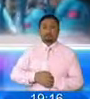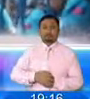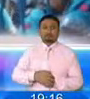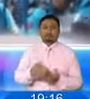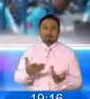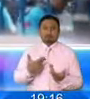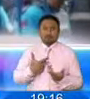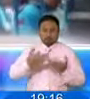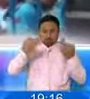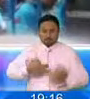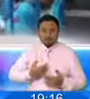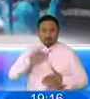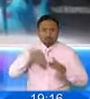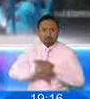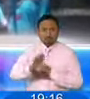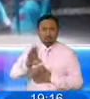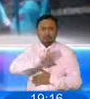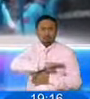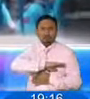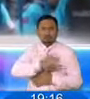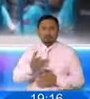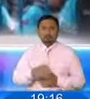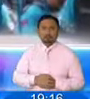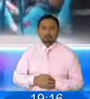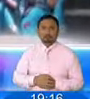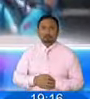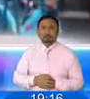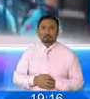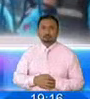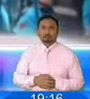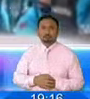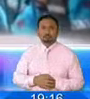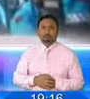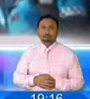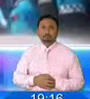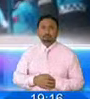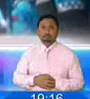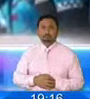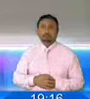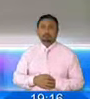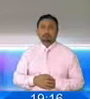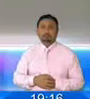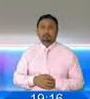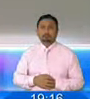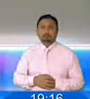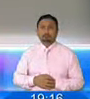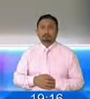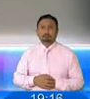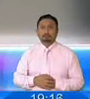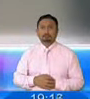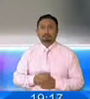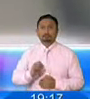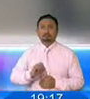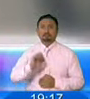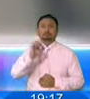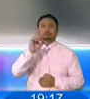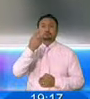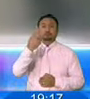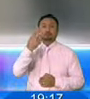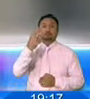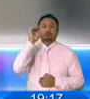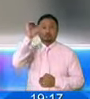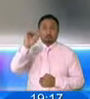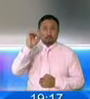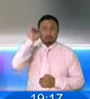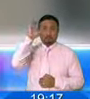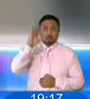le permita ingresar al Palacio Municipal. ¡Ábrete la puerta! Pero hay un segundo video que también conmocionó